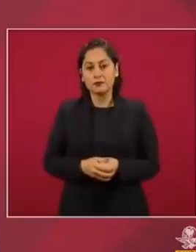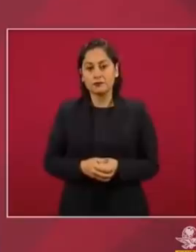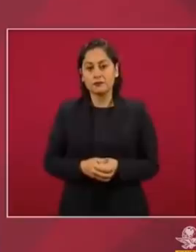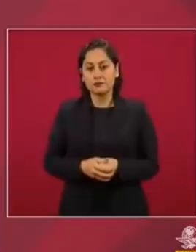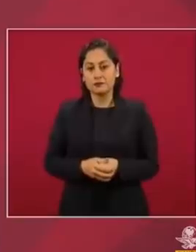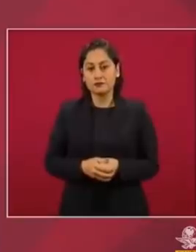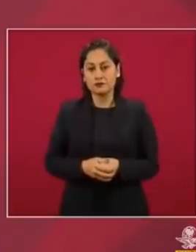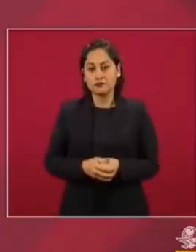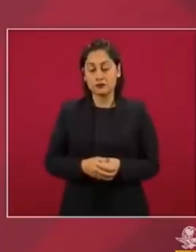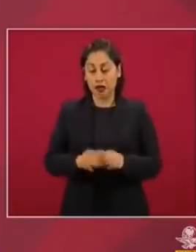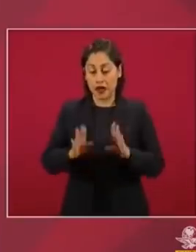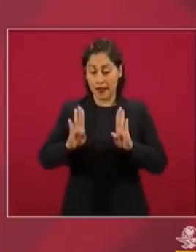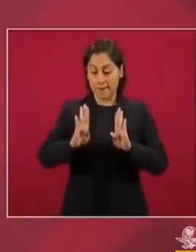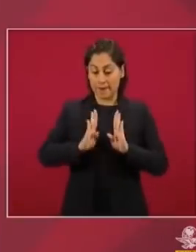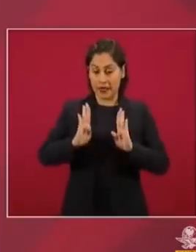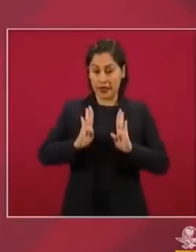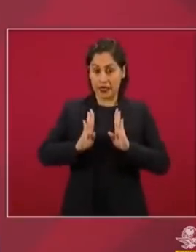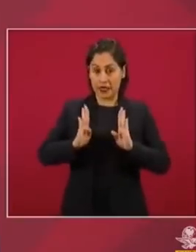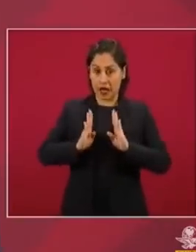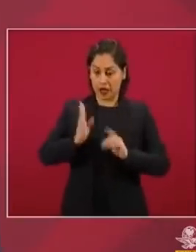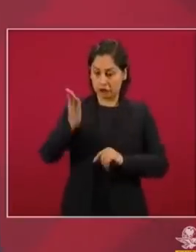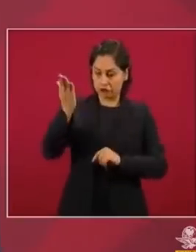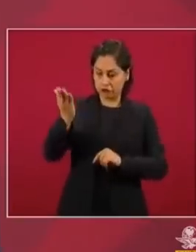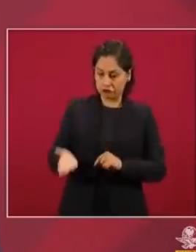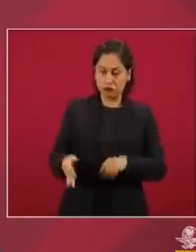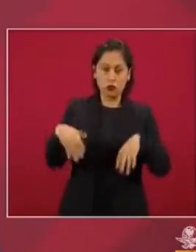oficial, de un militar, por importante que sea,